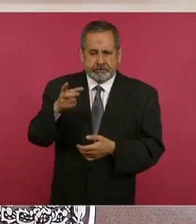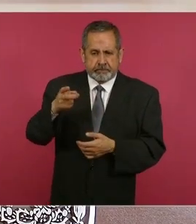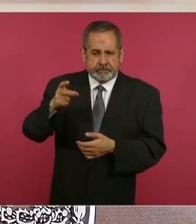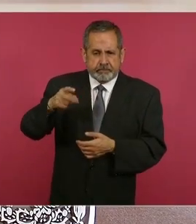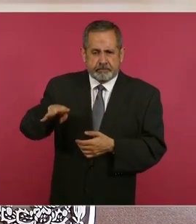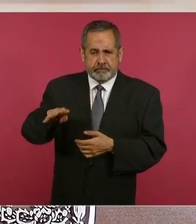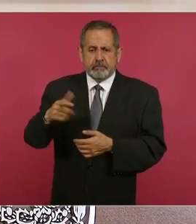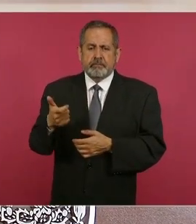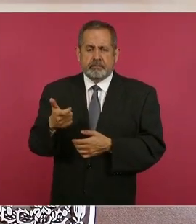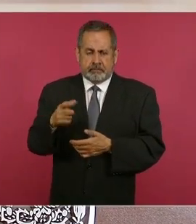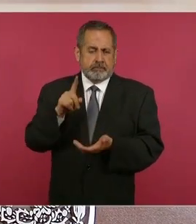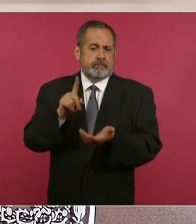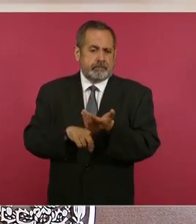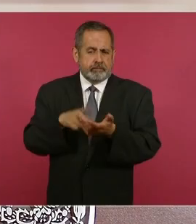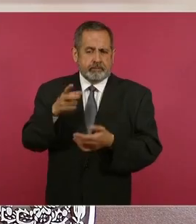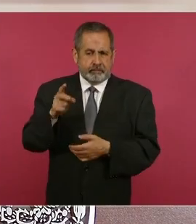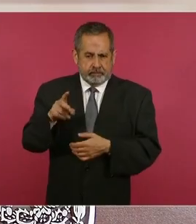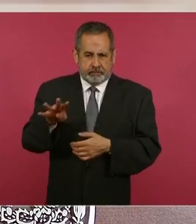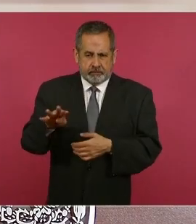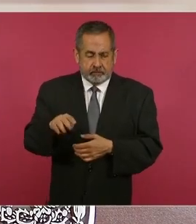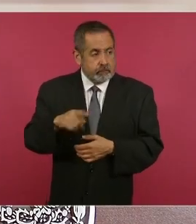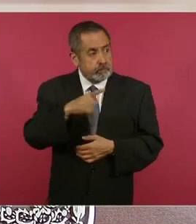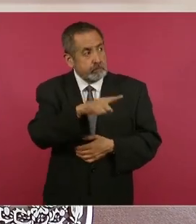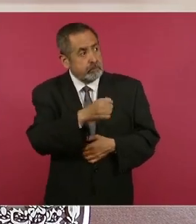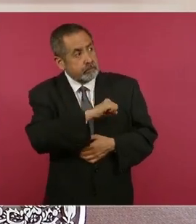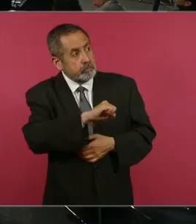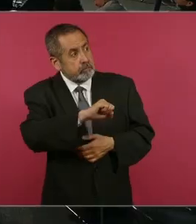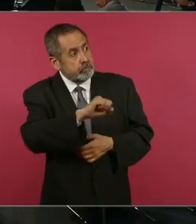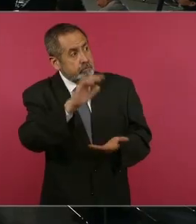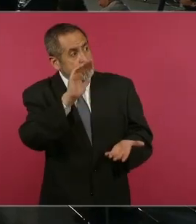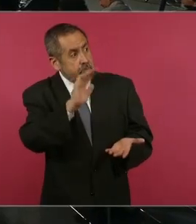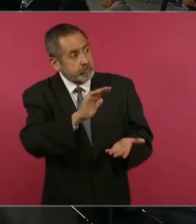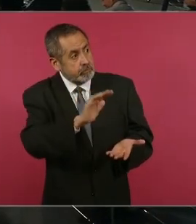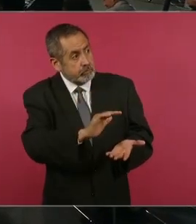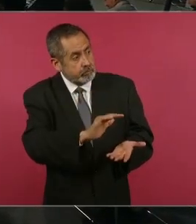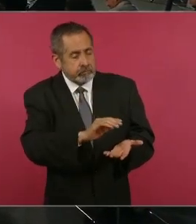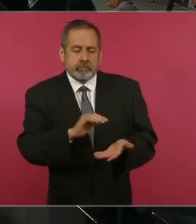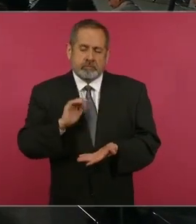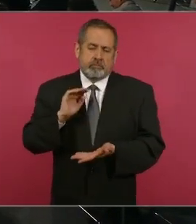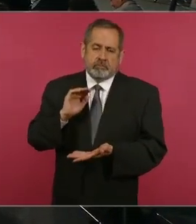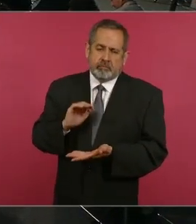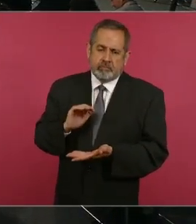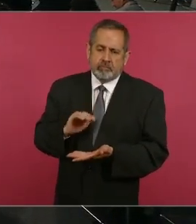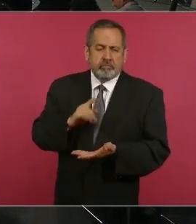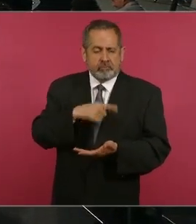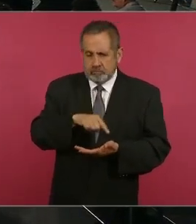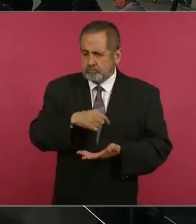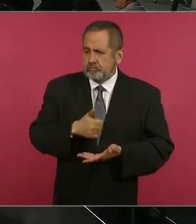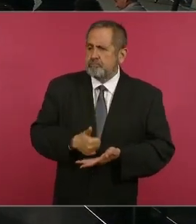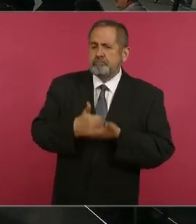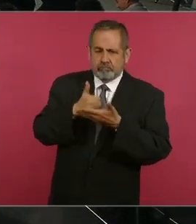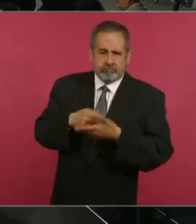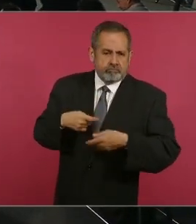1,039 pesos. Pero como ha ido bajando la inflación, y ellos han ayudado,